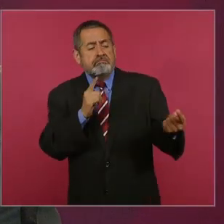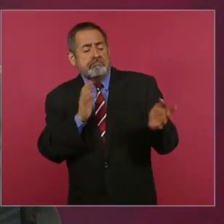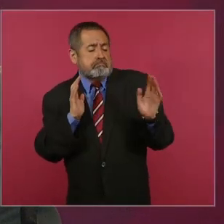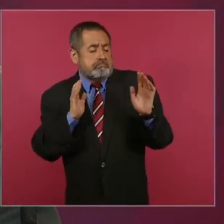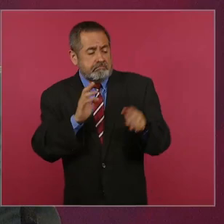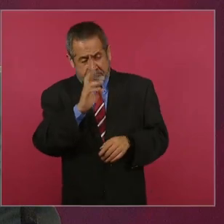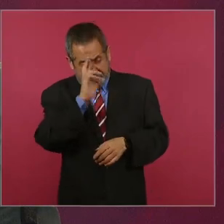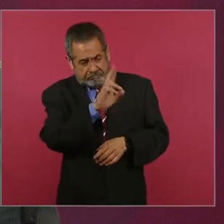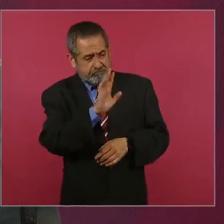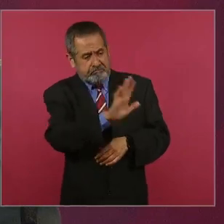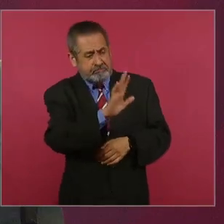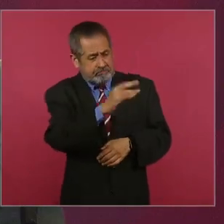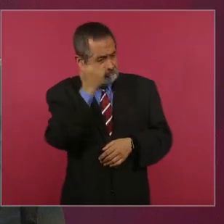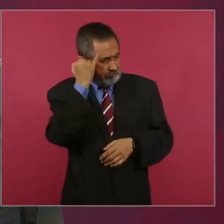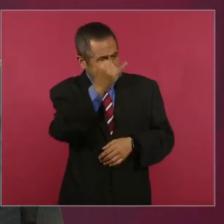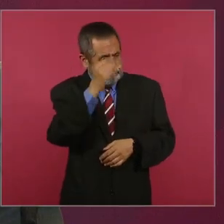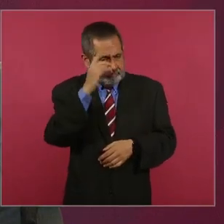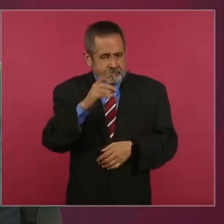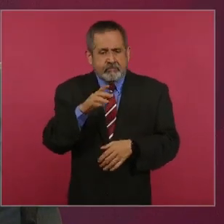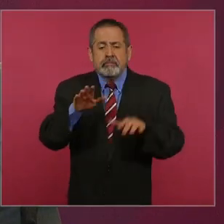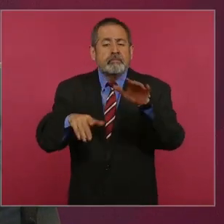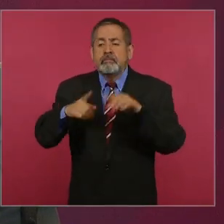hasta en la familia